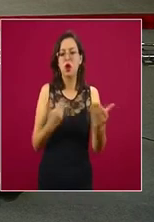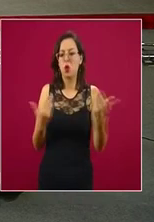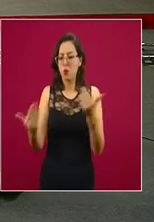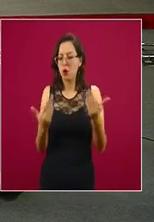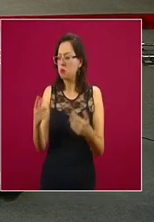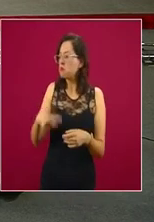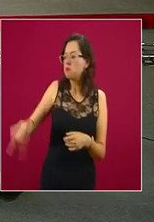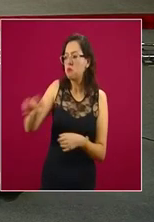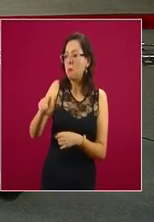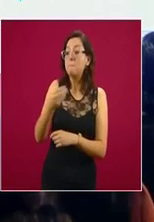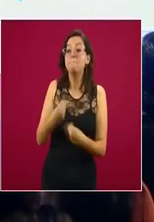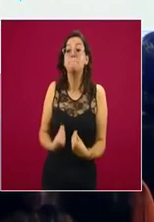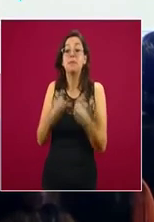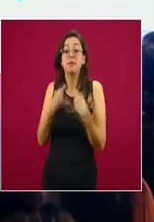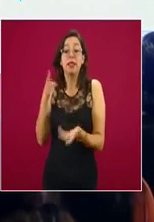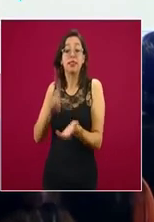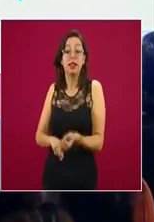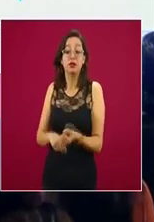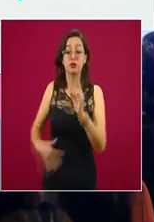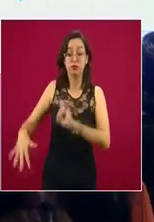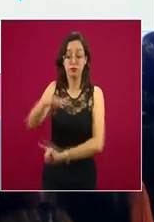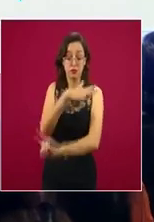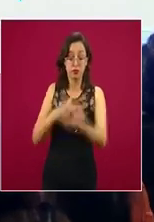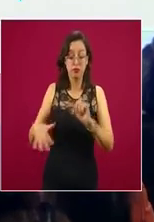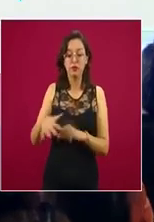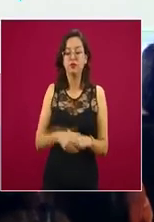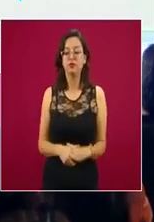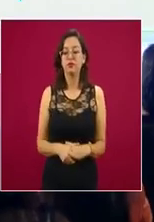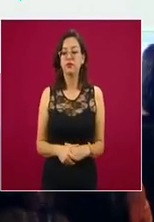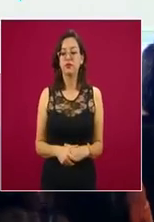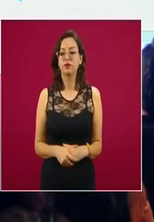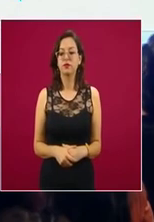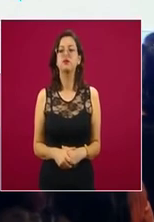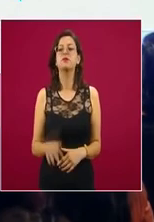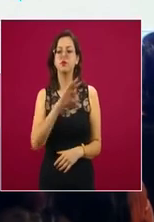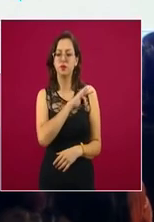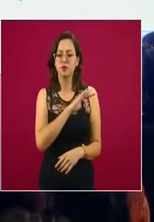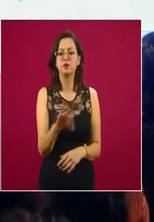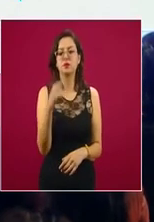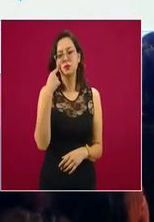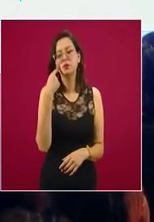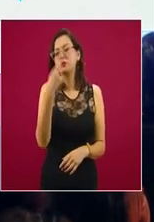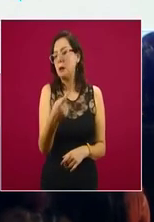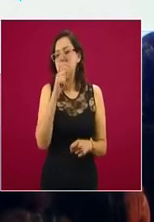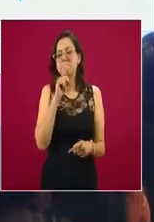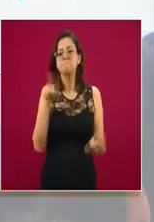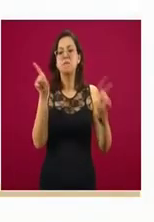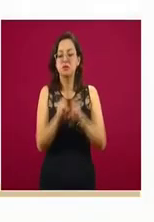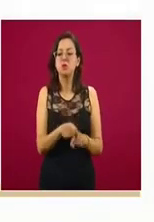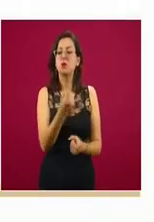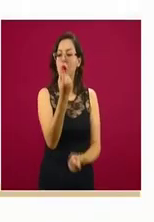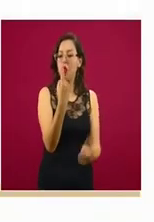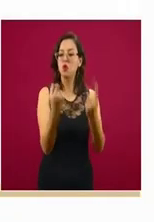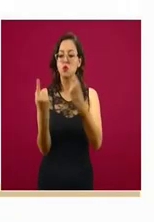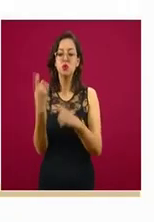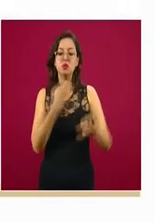comparación a cuántos viven en cada una de las entidades federativas. Y lo que vemos es que más o menos se conserva el mismo patrón, pero algunas entidades